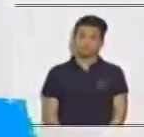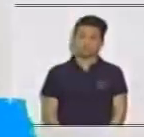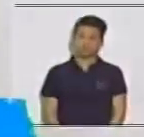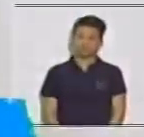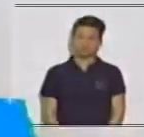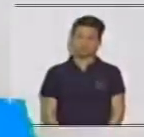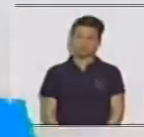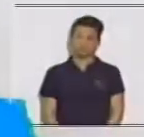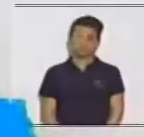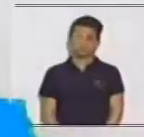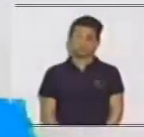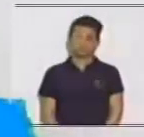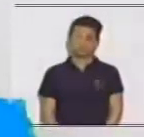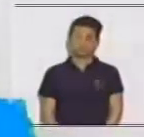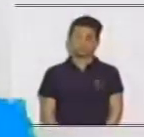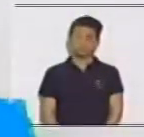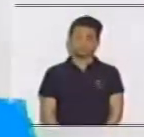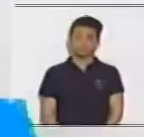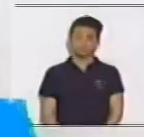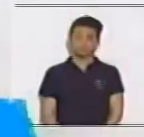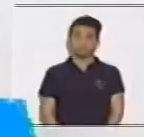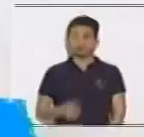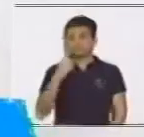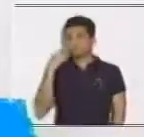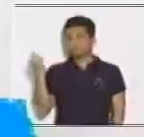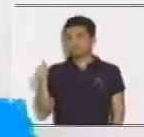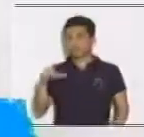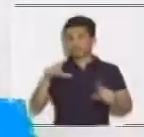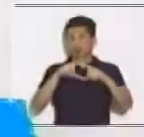Regresemos a nuestra palabrita clave de hoy, pues, los triángulos.